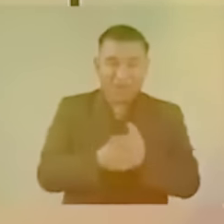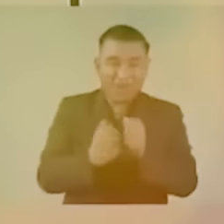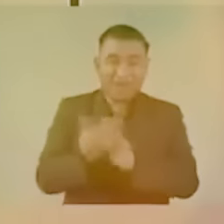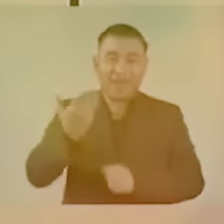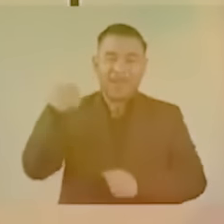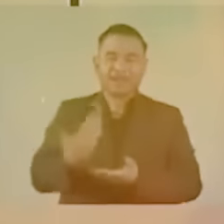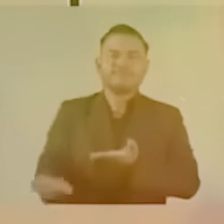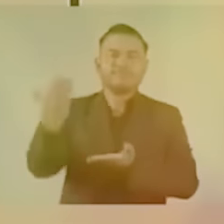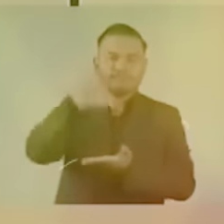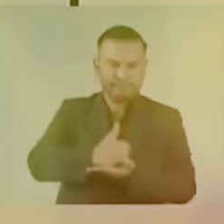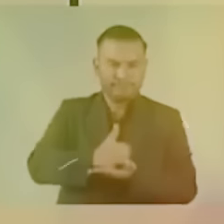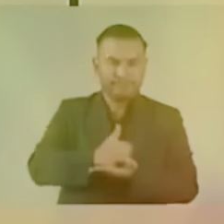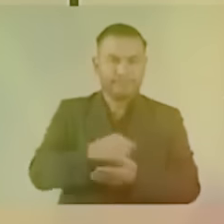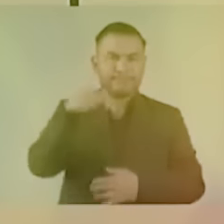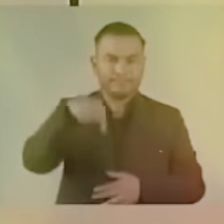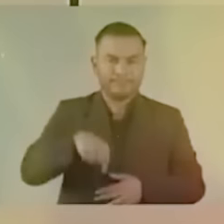aquí.